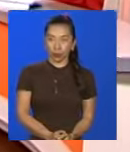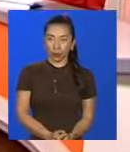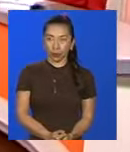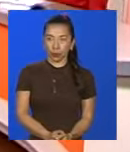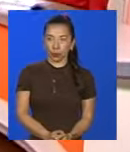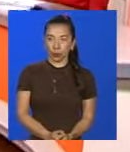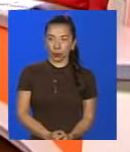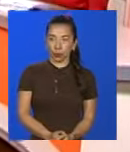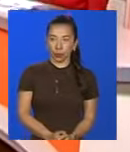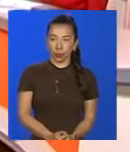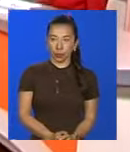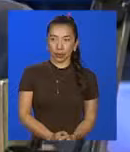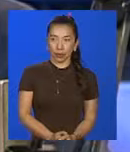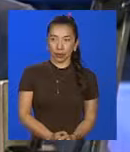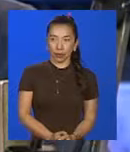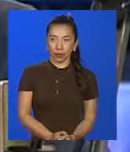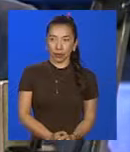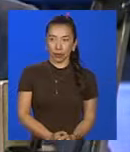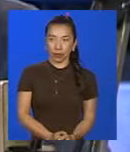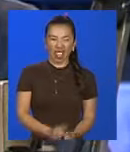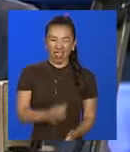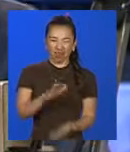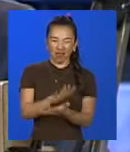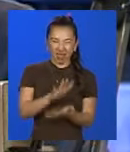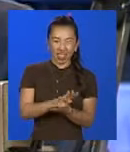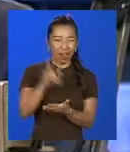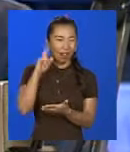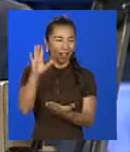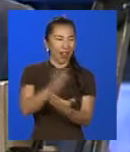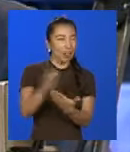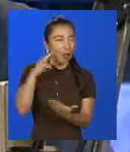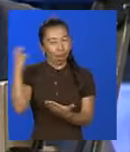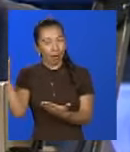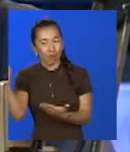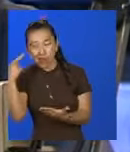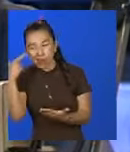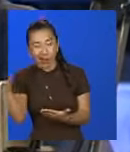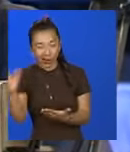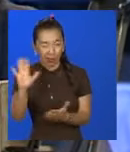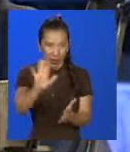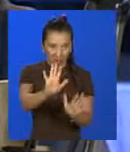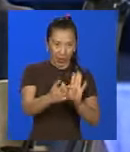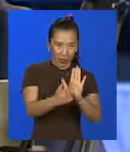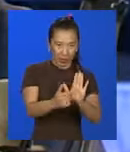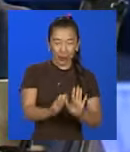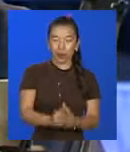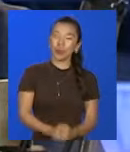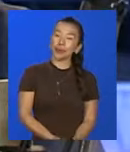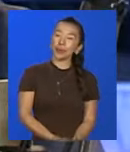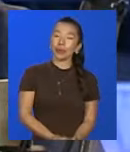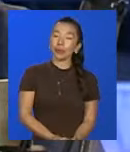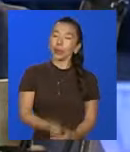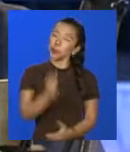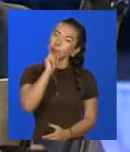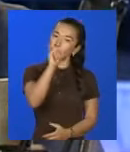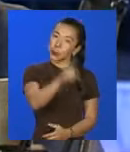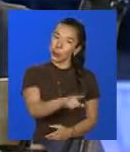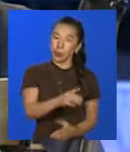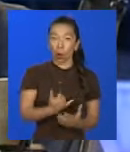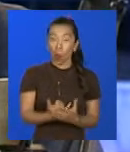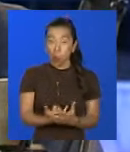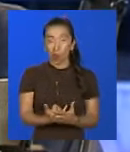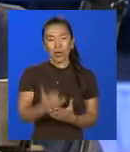tranquilo, improvisamos. Aquí todo se ve y todo se entiende. Si yo iba a Tori, ¿cómo es la jugada? A propósito de eso, ¿tienen ustedes en este momento alguna cifra